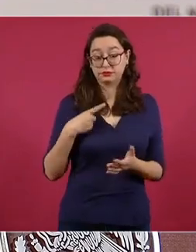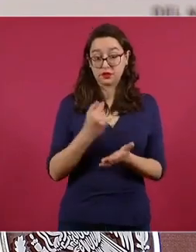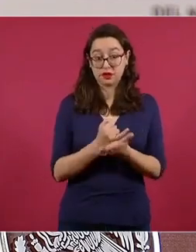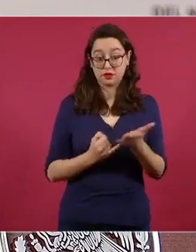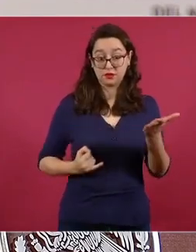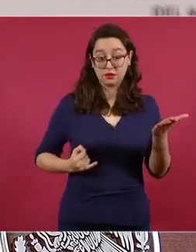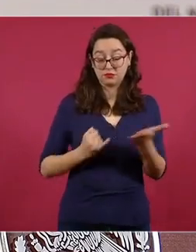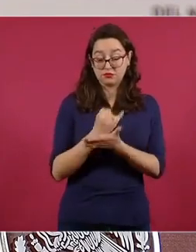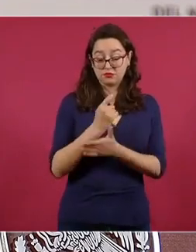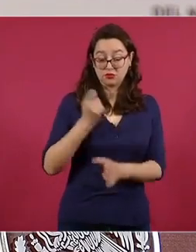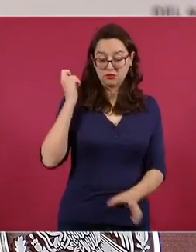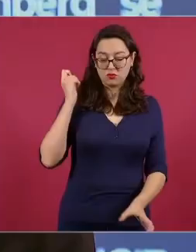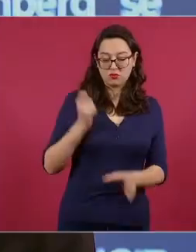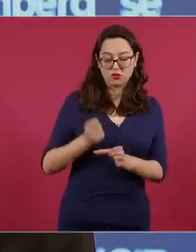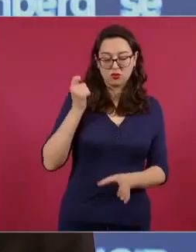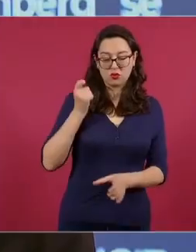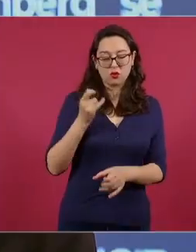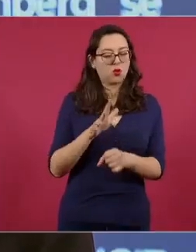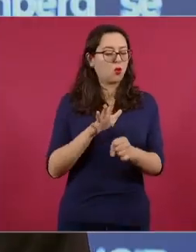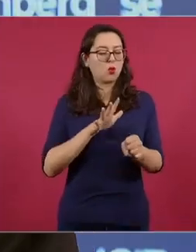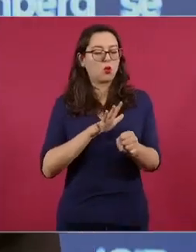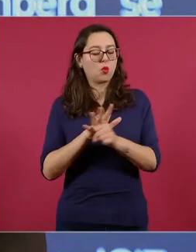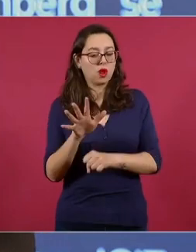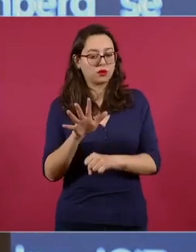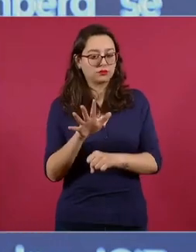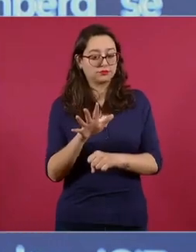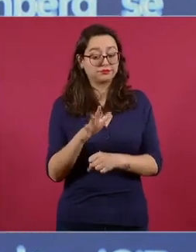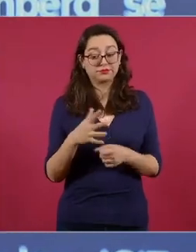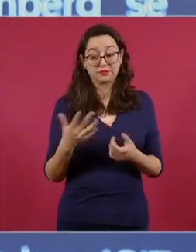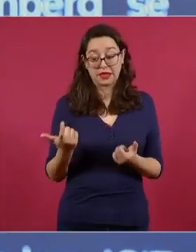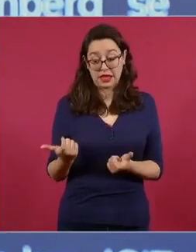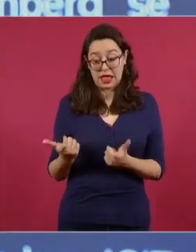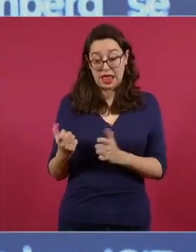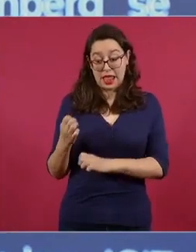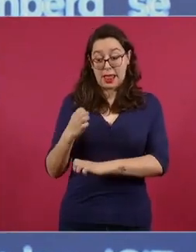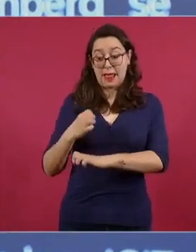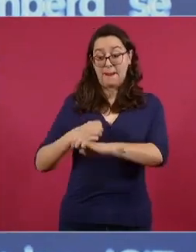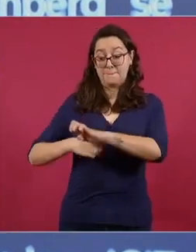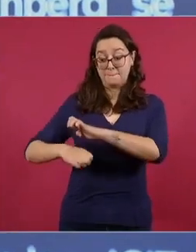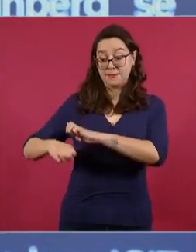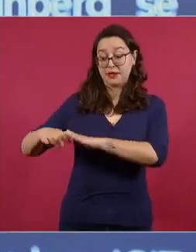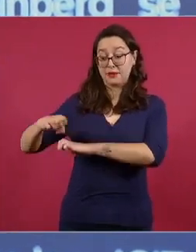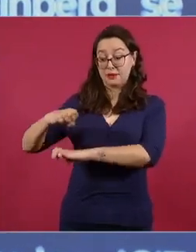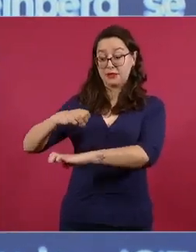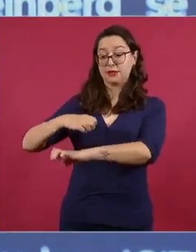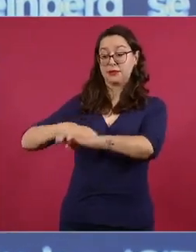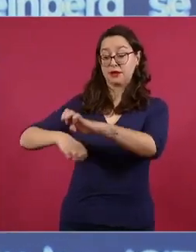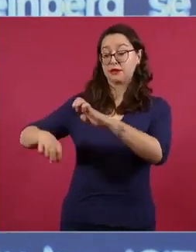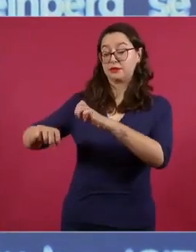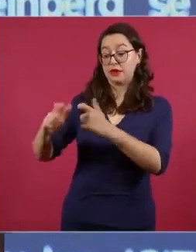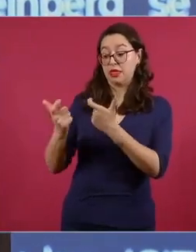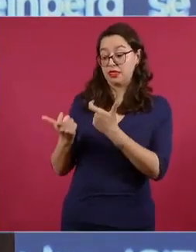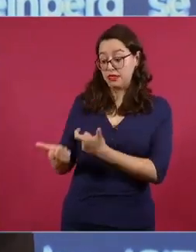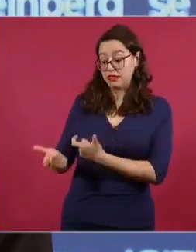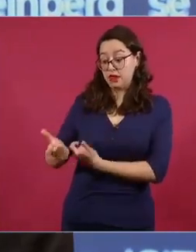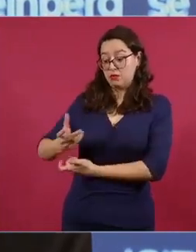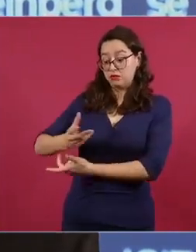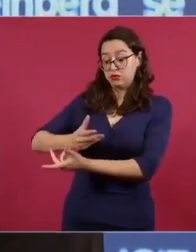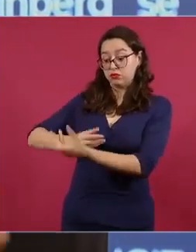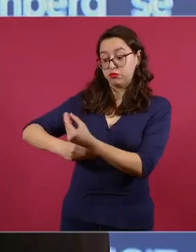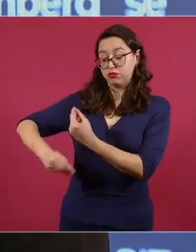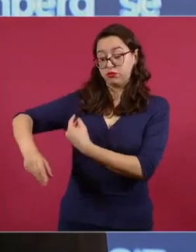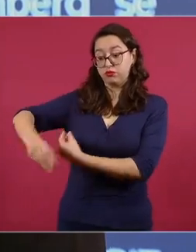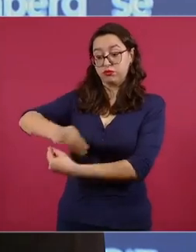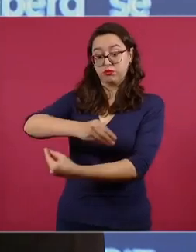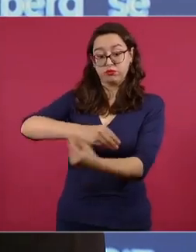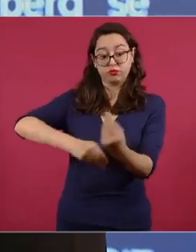como las empresas que fueron contratadas le entregaron dinero a García Luna, que era el contratante o